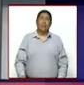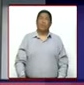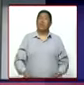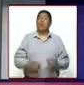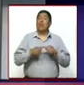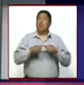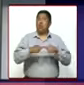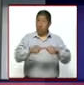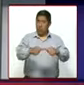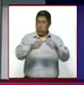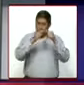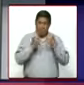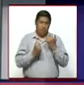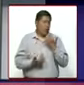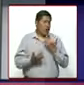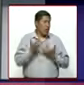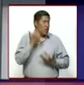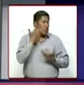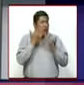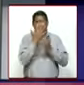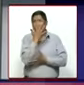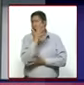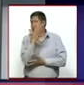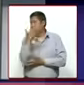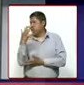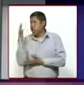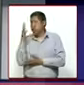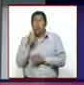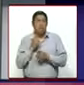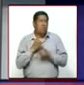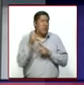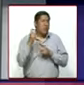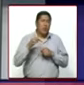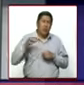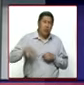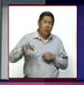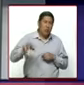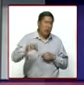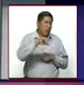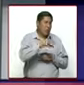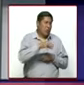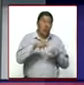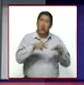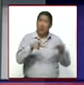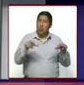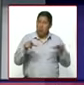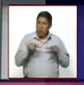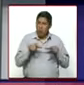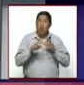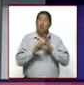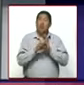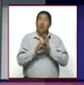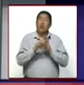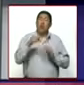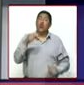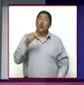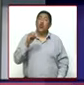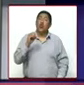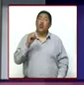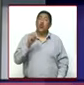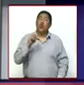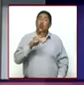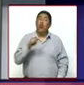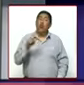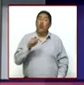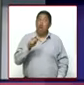Continúan lamentablemente los incendios forestales que están afectando a varias regiones, a varios lugares, y entre ellos es Gonzalo Moreno, que se ha declarado